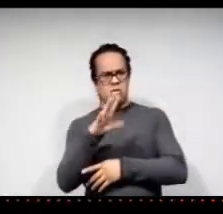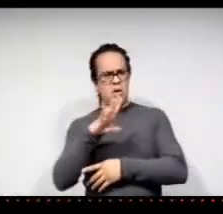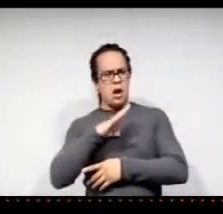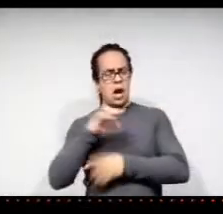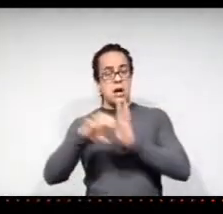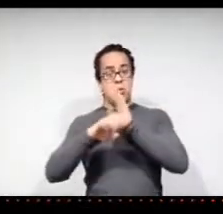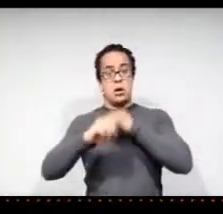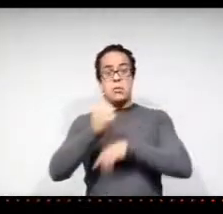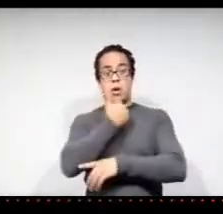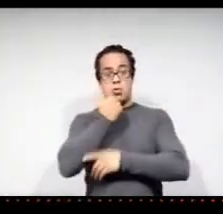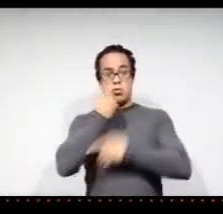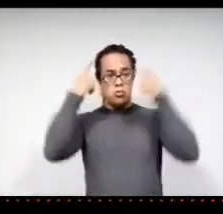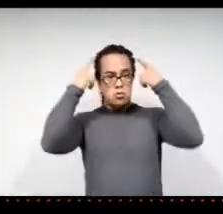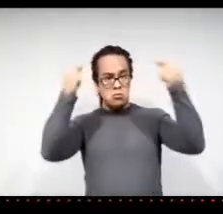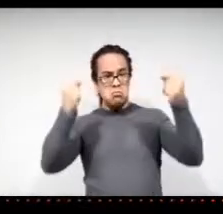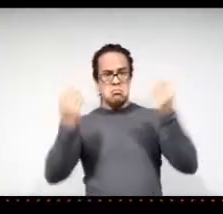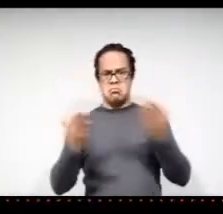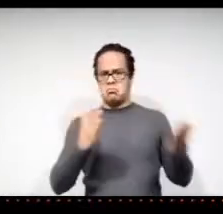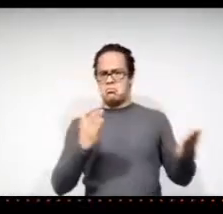formado, con relación